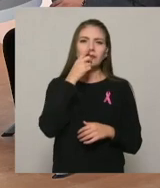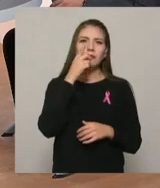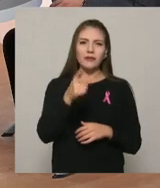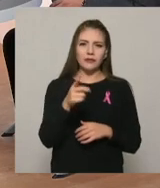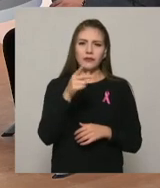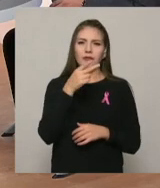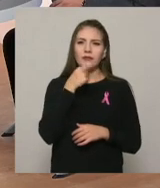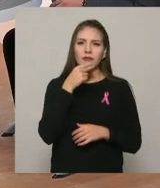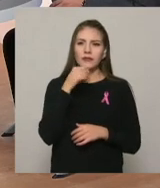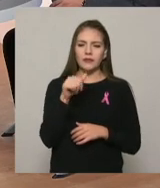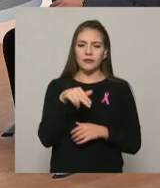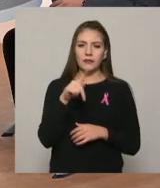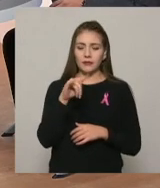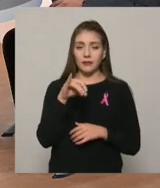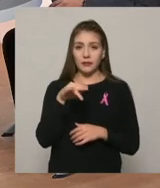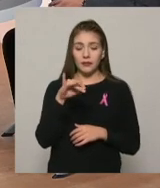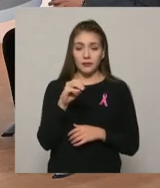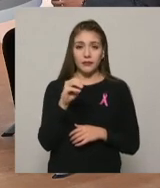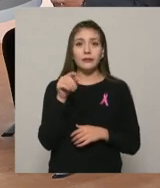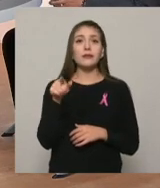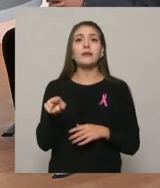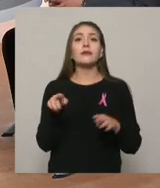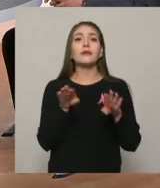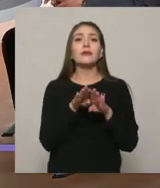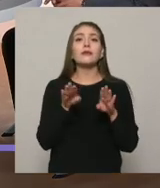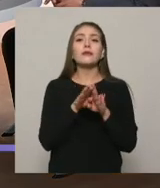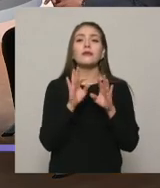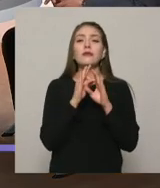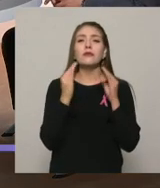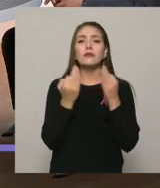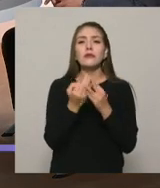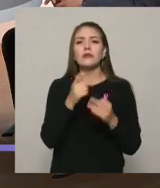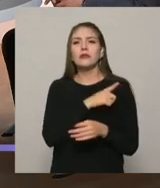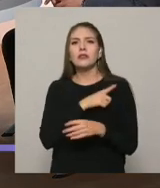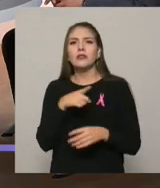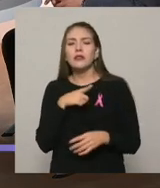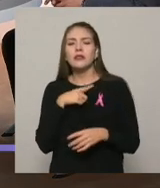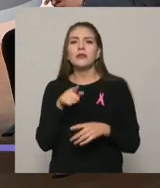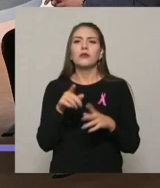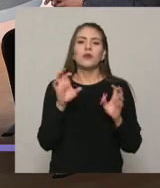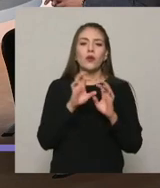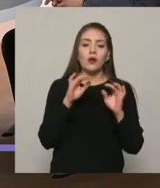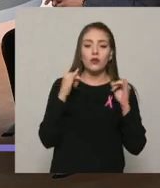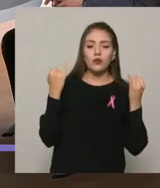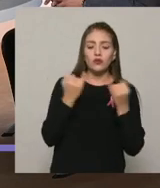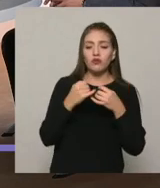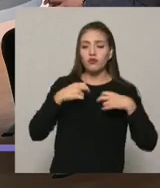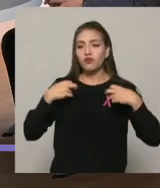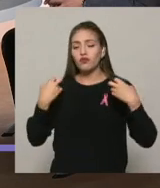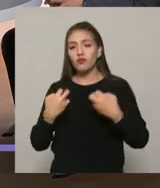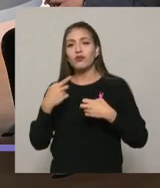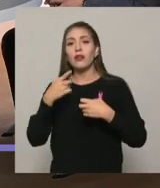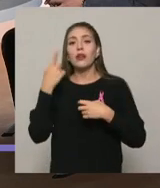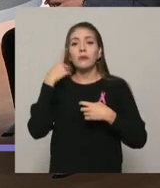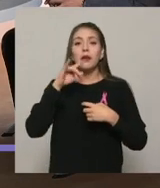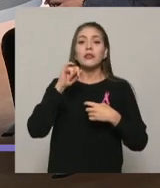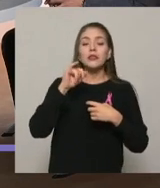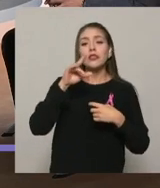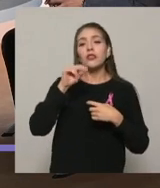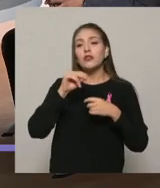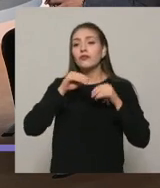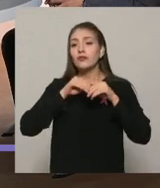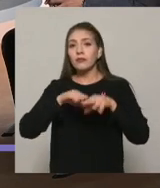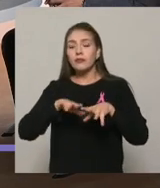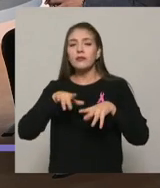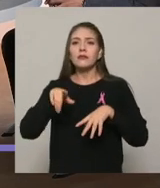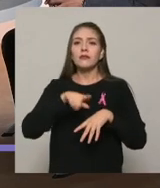Antimio, la manera en que tienes que pelear los temas en las juntas de coordinación editorial de tu medio. que lo que tú vives, pues lo viven millones de periodistas en